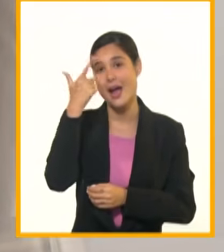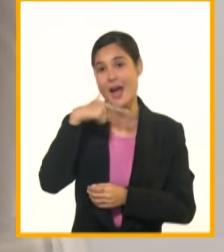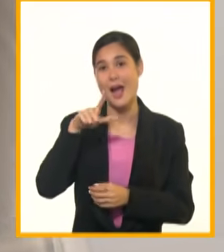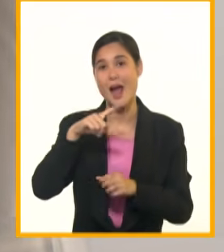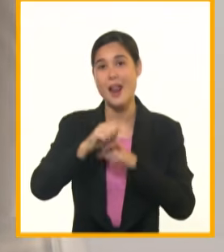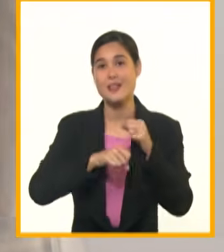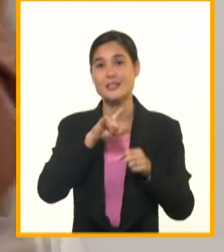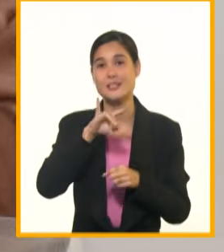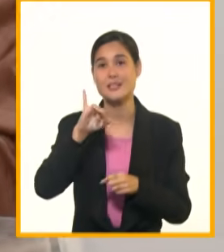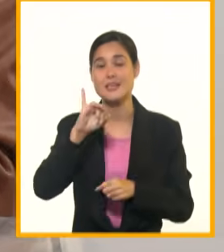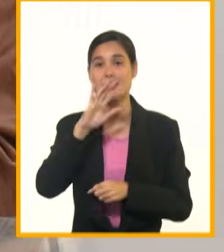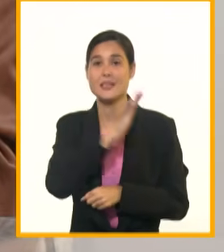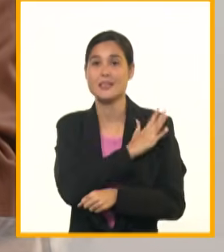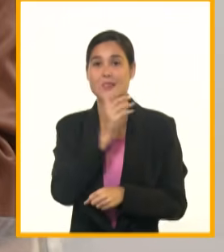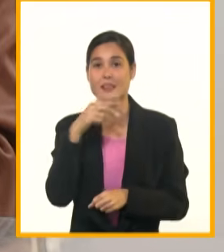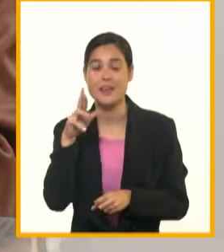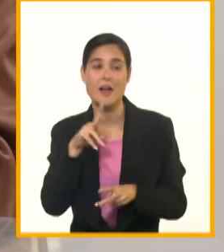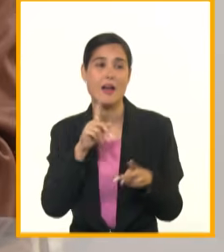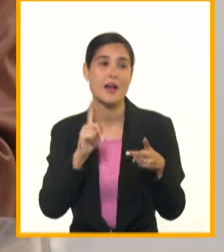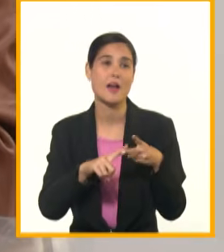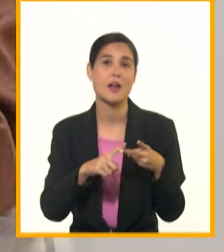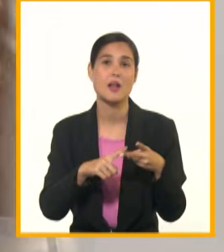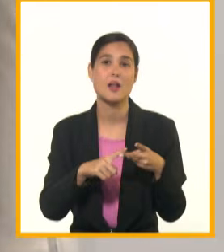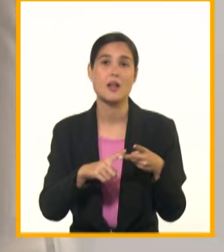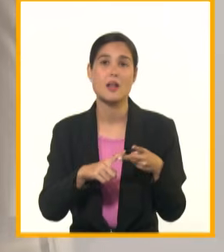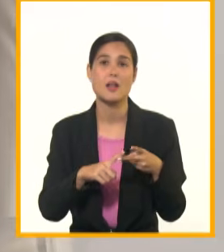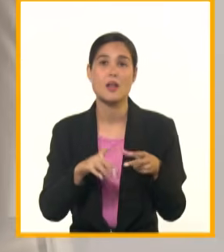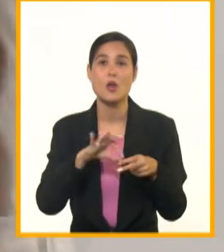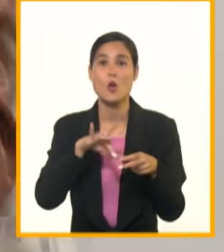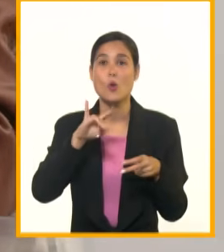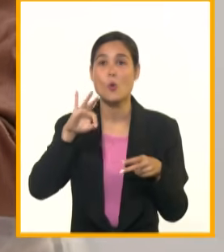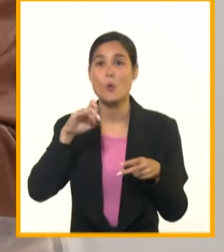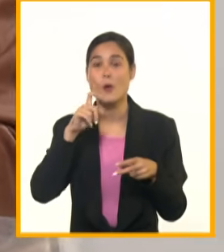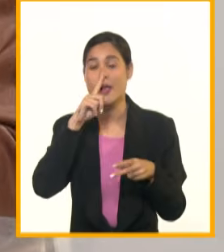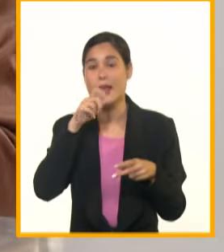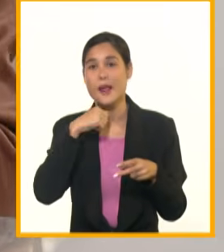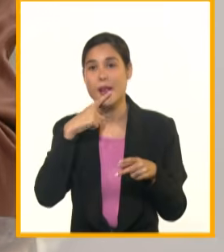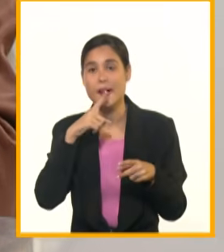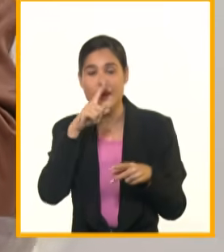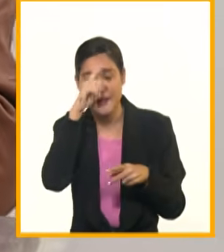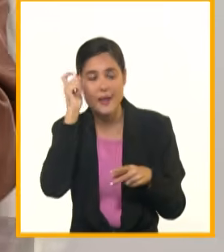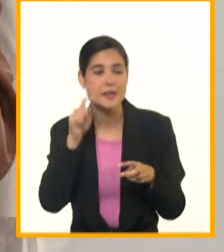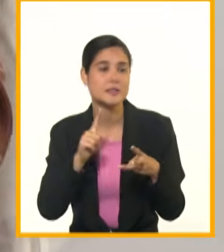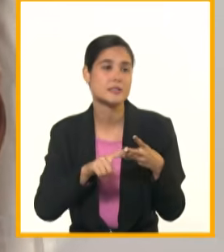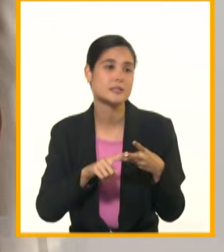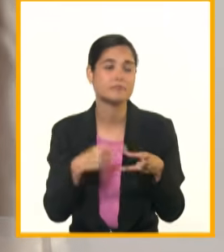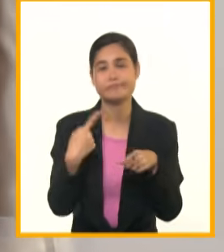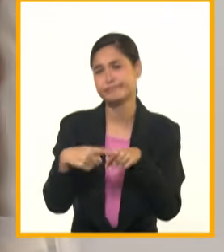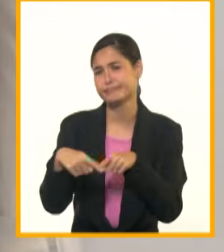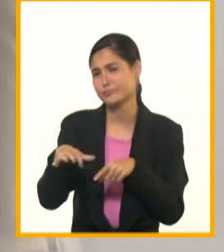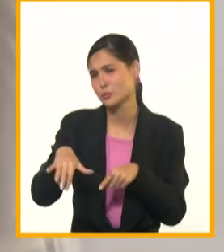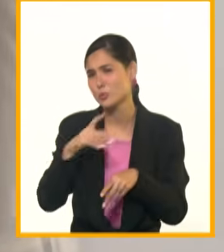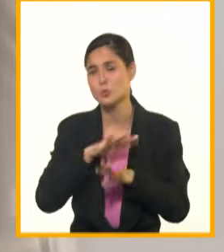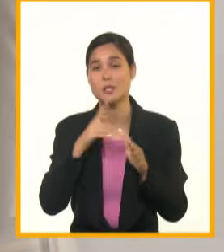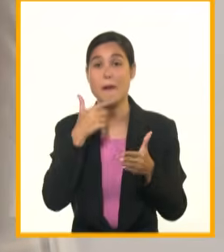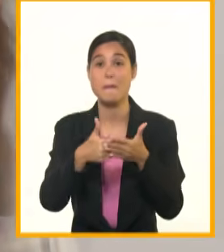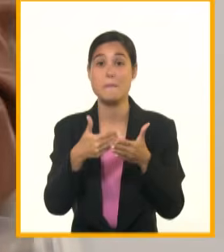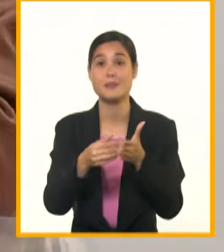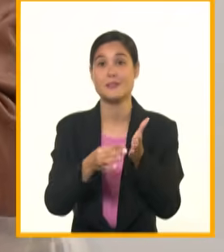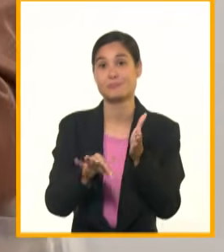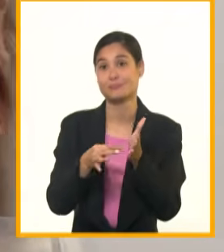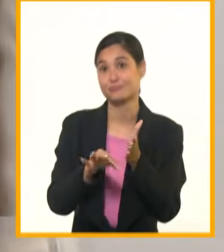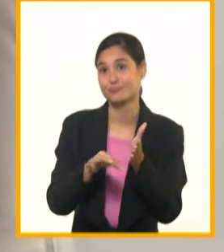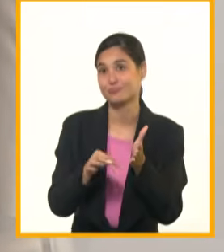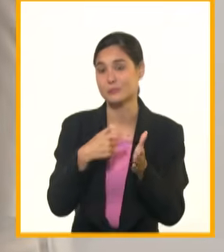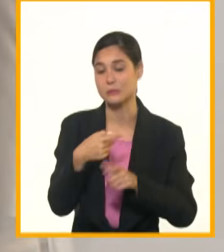Cítrico, Ceiba, Los Naranjos, en la empresa de grano, que son empresas que por su peso o